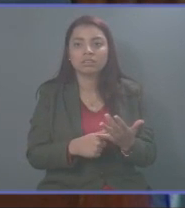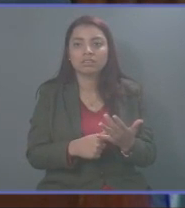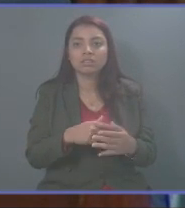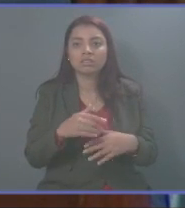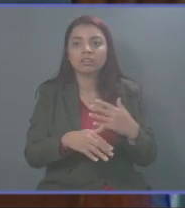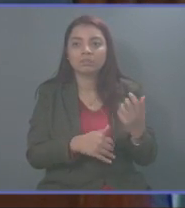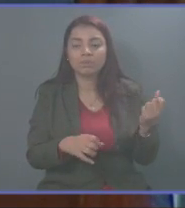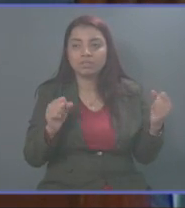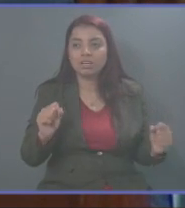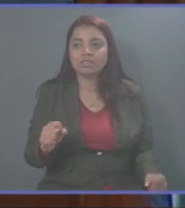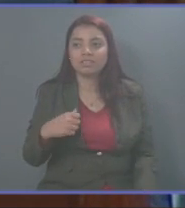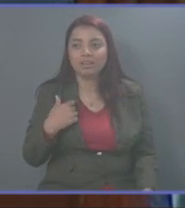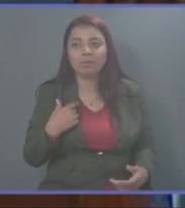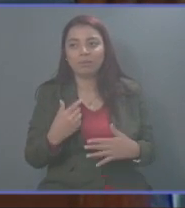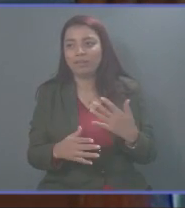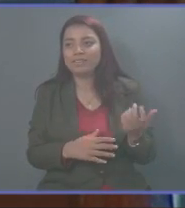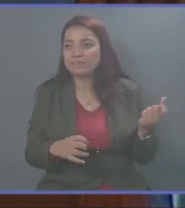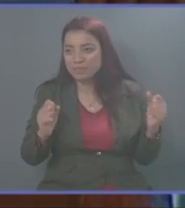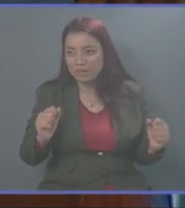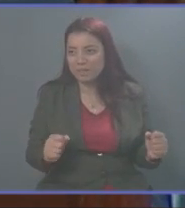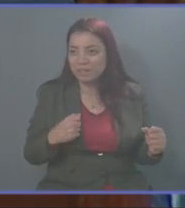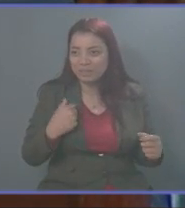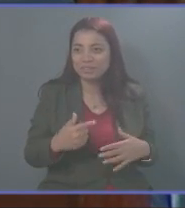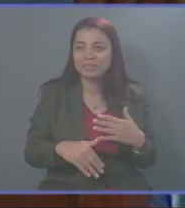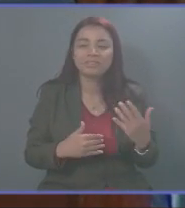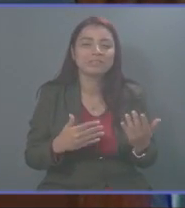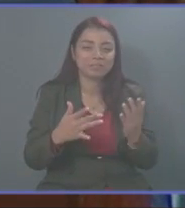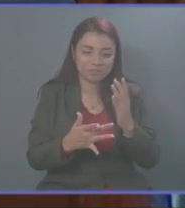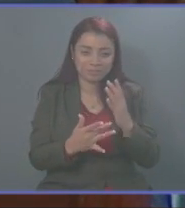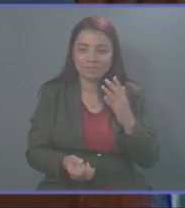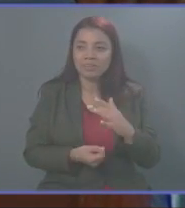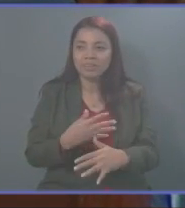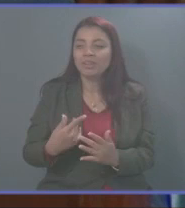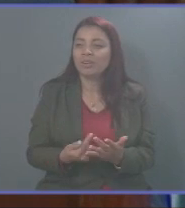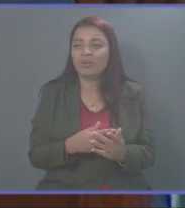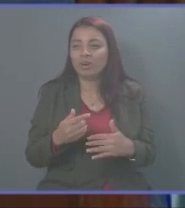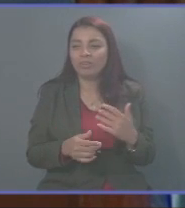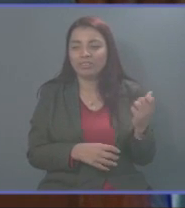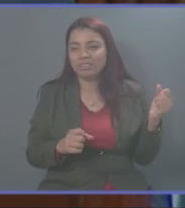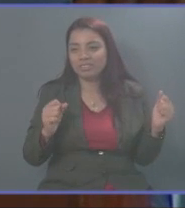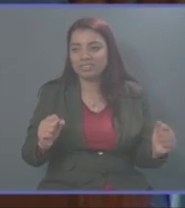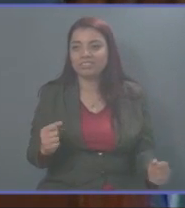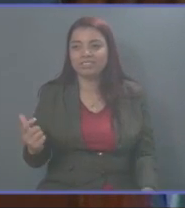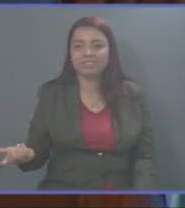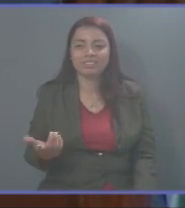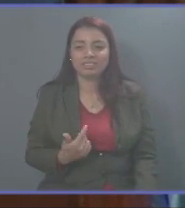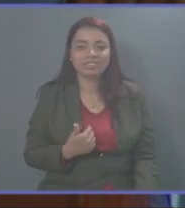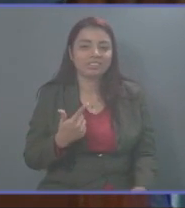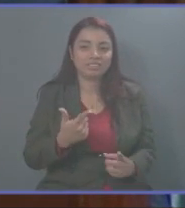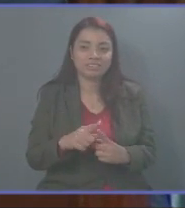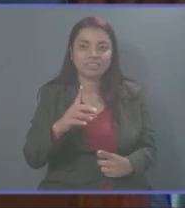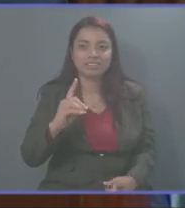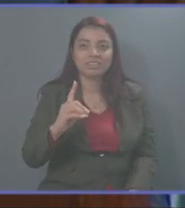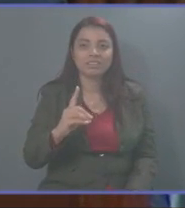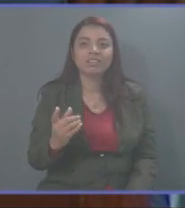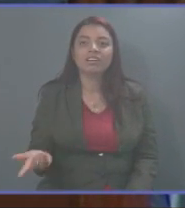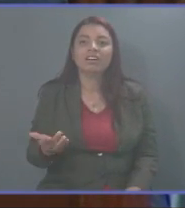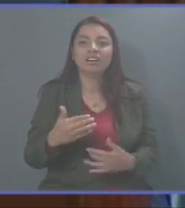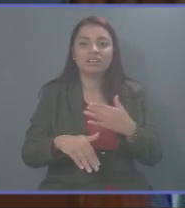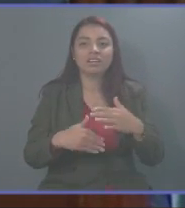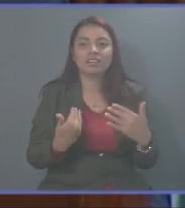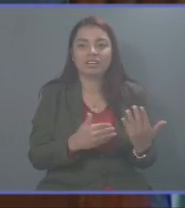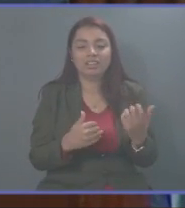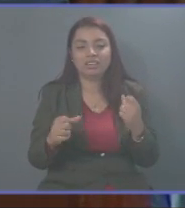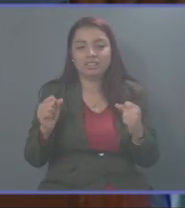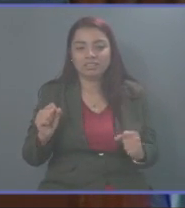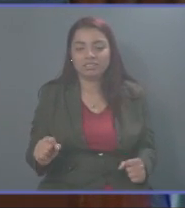servicio. Literal C, los parámetros de calidad técnica, sanitaria y ambiental del servicio objeto del contrato. Literal D, las condiciones